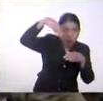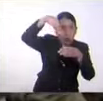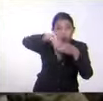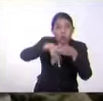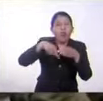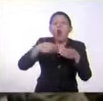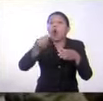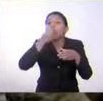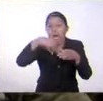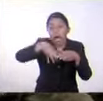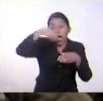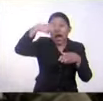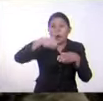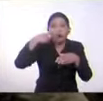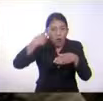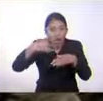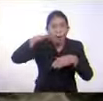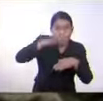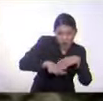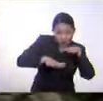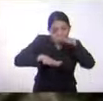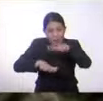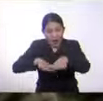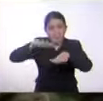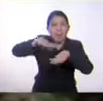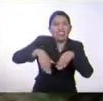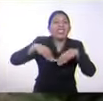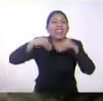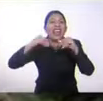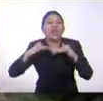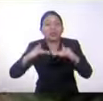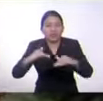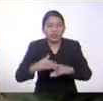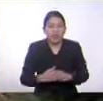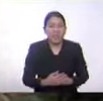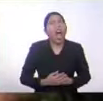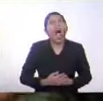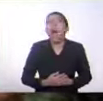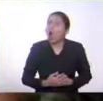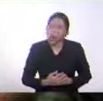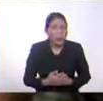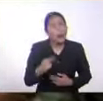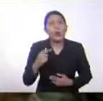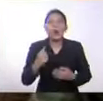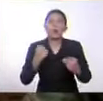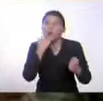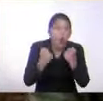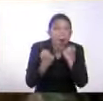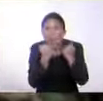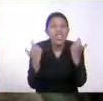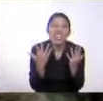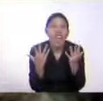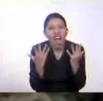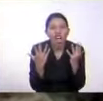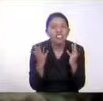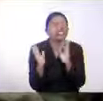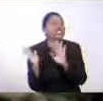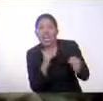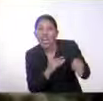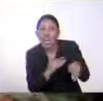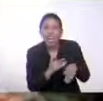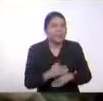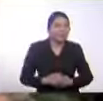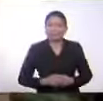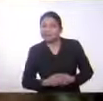y sigamos sus huellas. ¡Ay! ¡Qué plan tan aburrido!